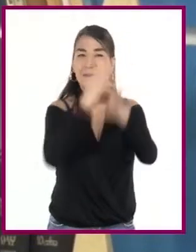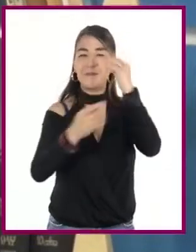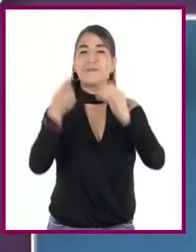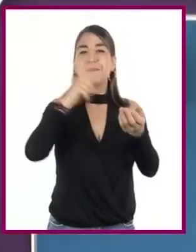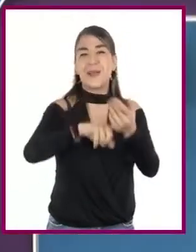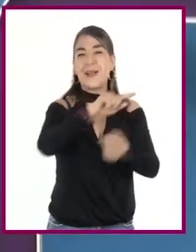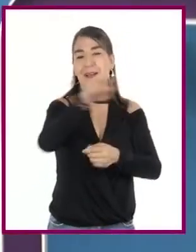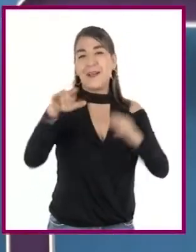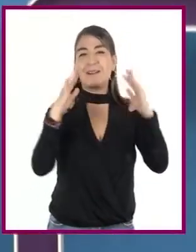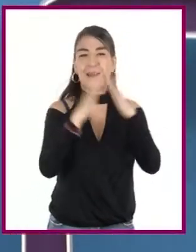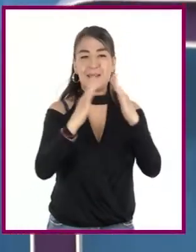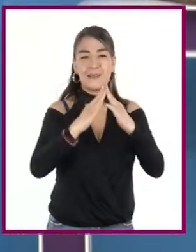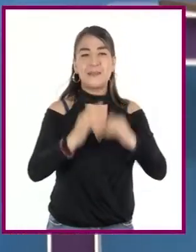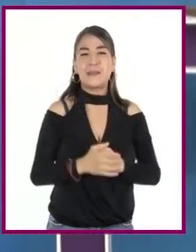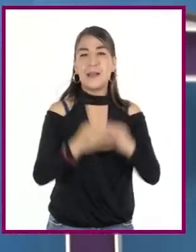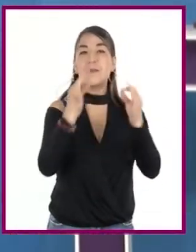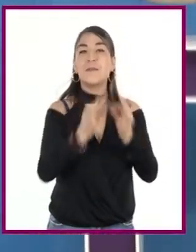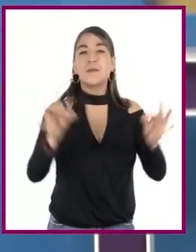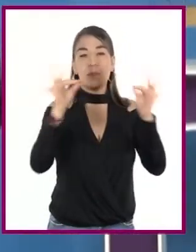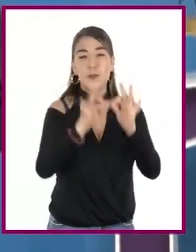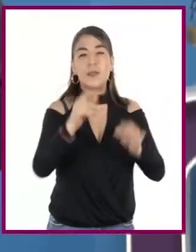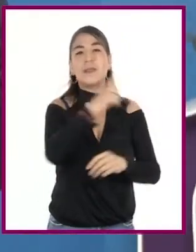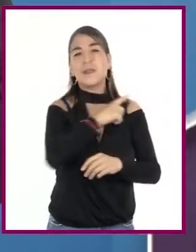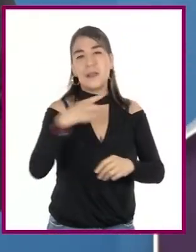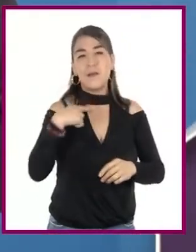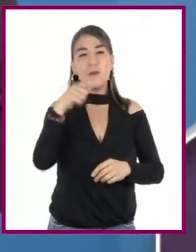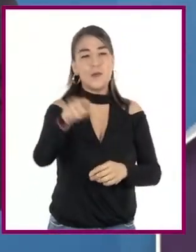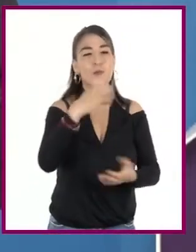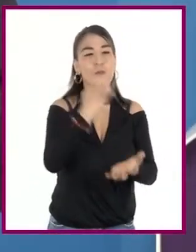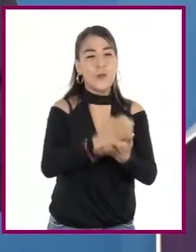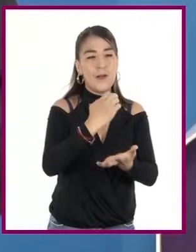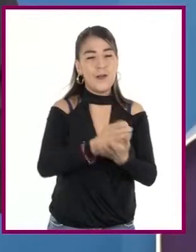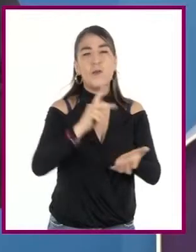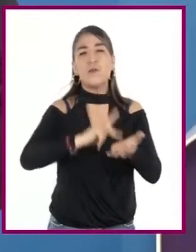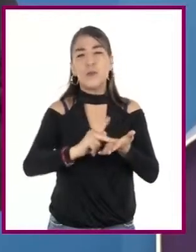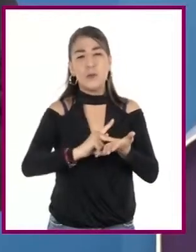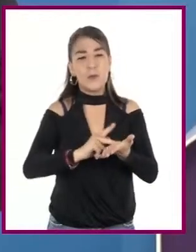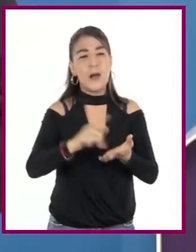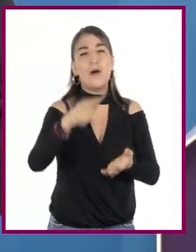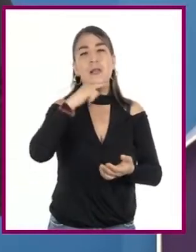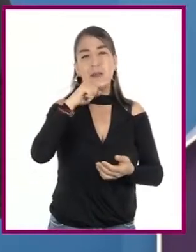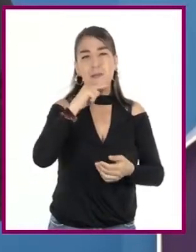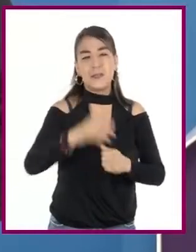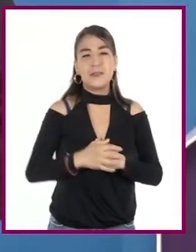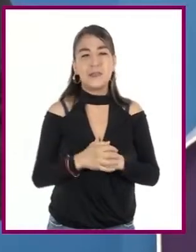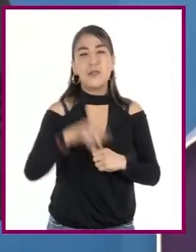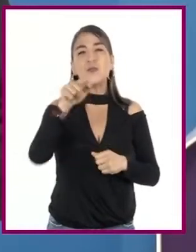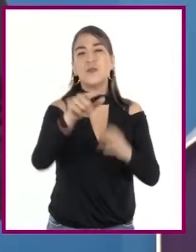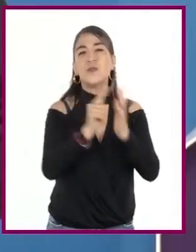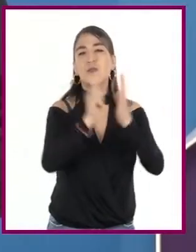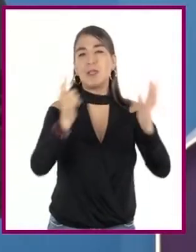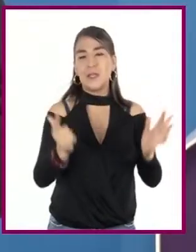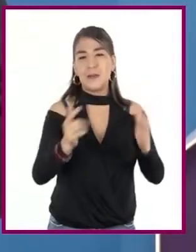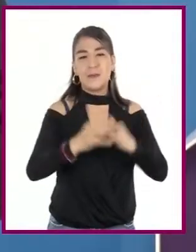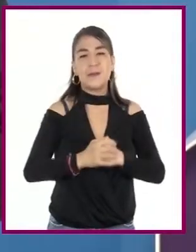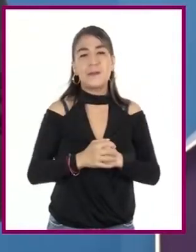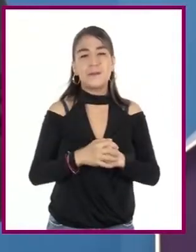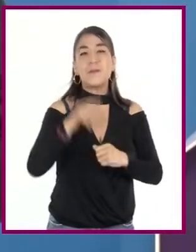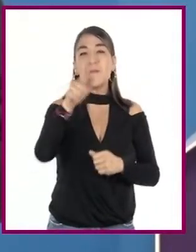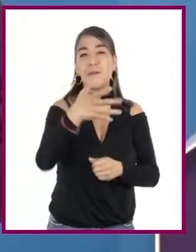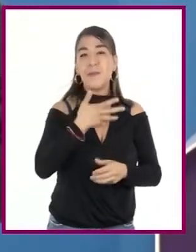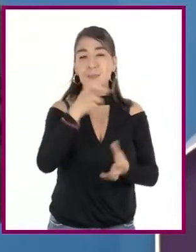casa. Es importante que tengan cerca su cuaderno, bolígrafo o lápiz y su libro de texto. Si